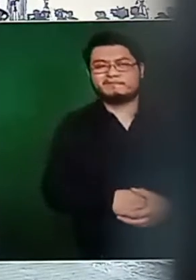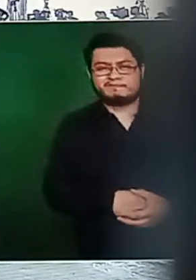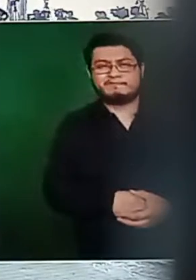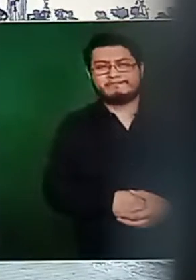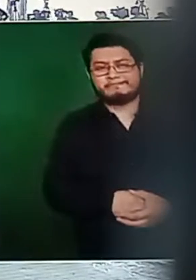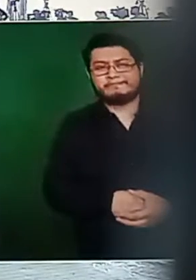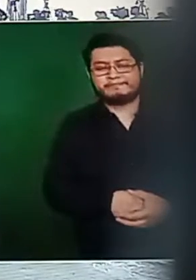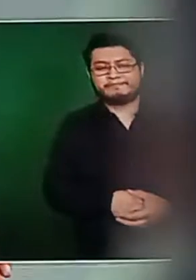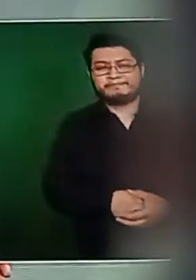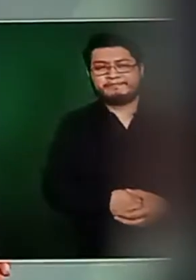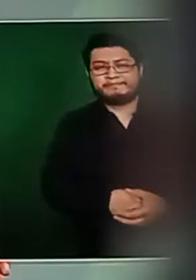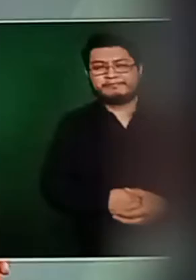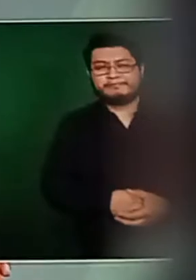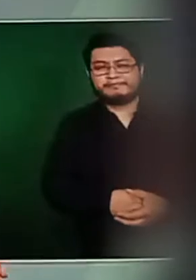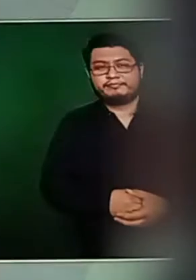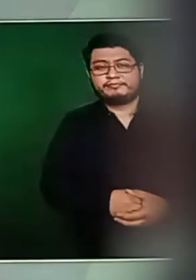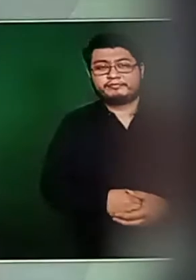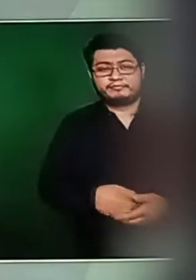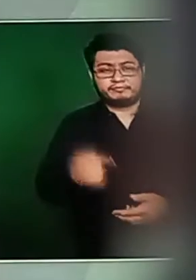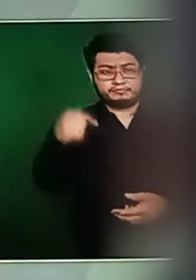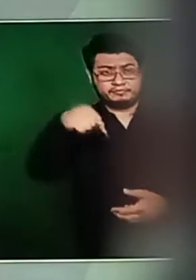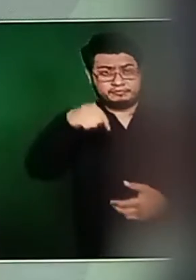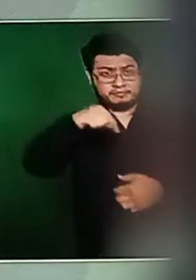Es el país